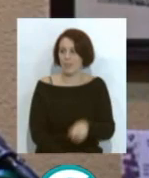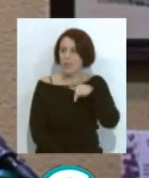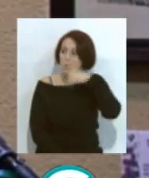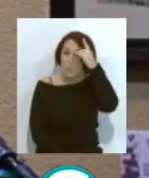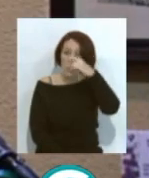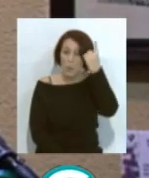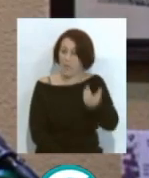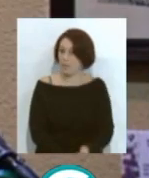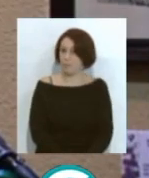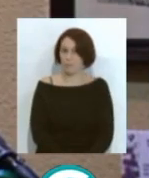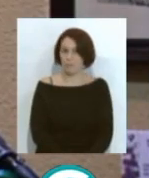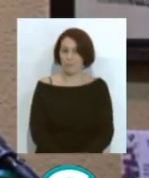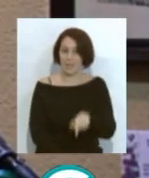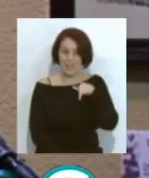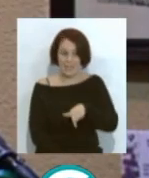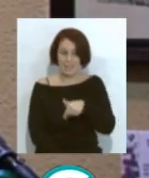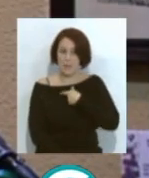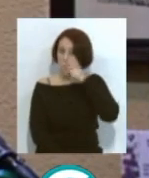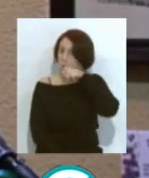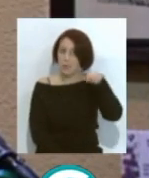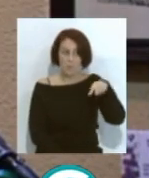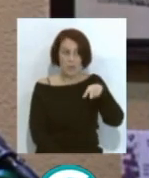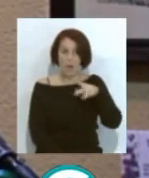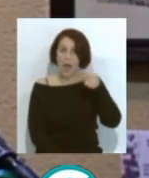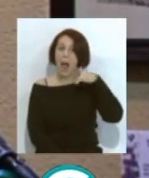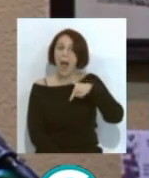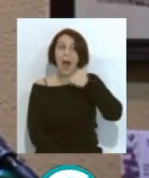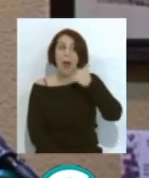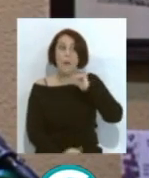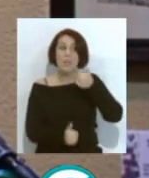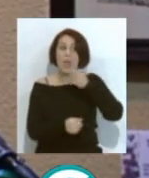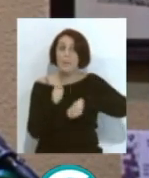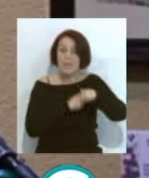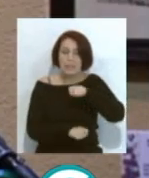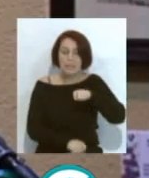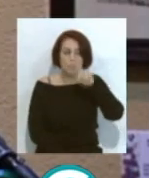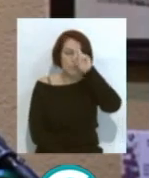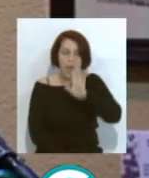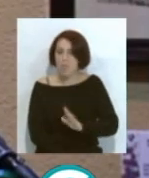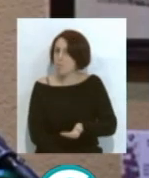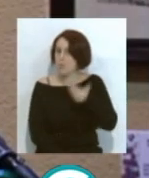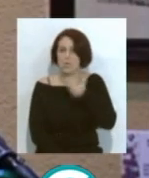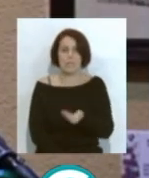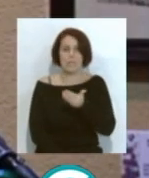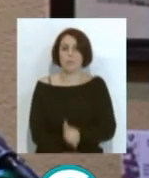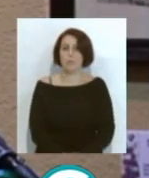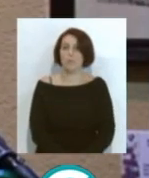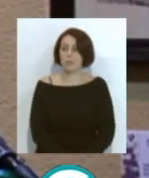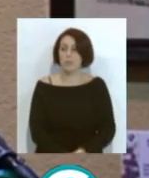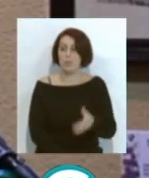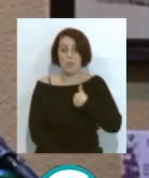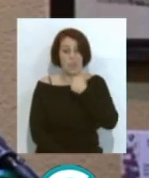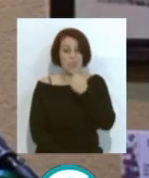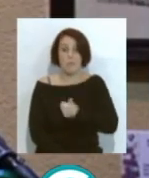cultura. Y que esté en este museo, algo empezó en una peña, me parece importantísimo. Y en ese sentido, no tengo más que